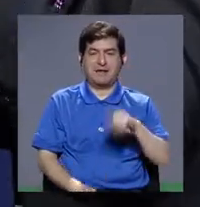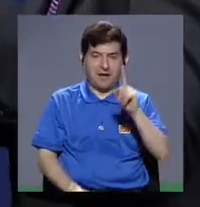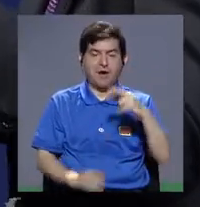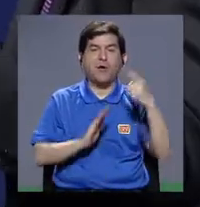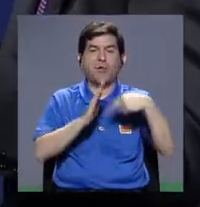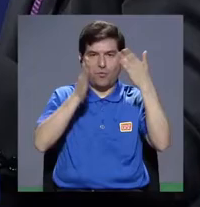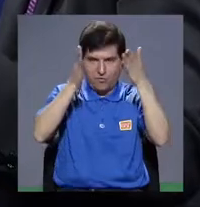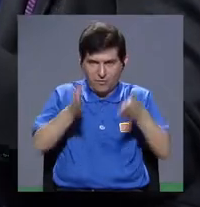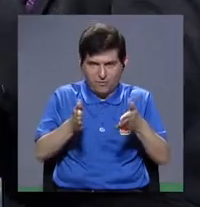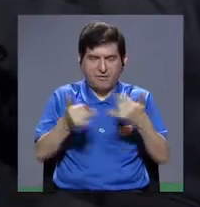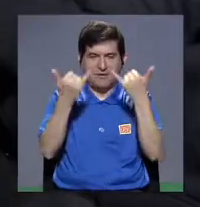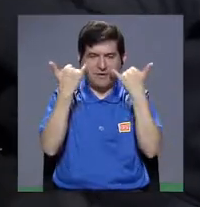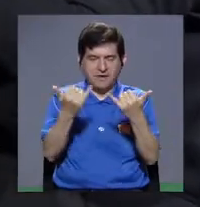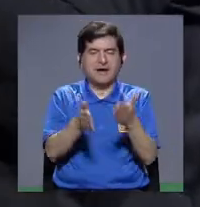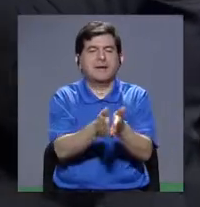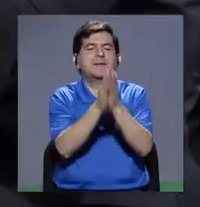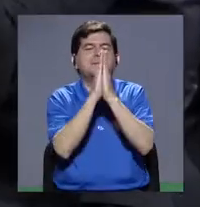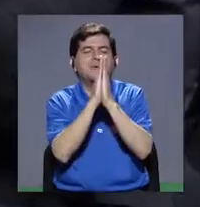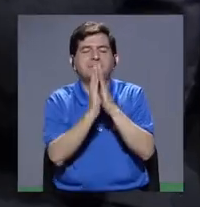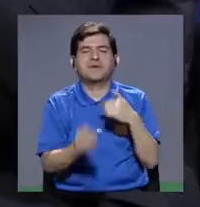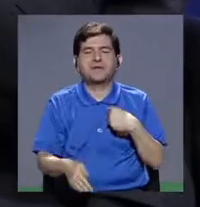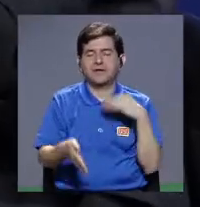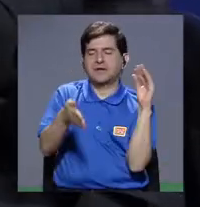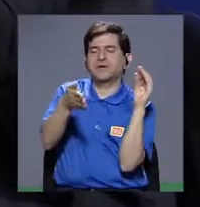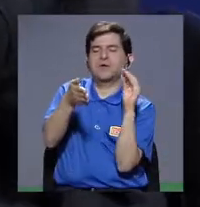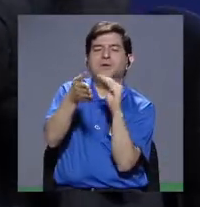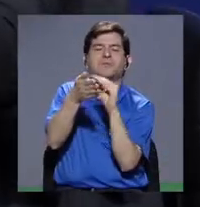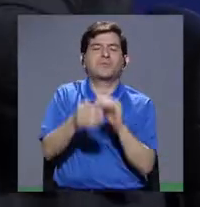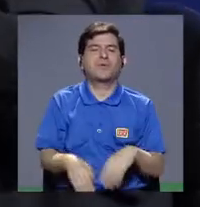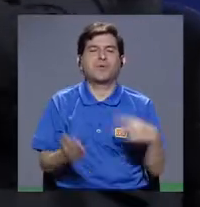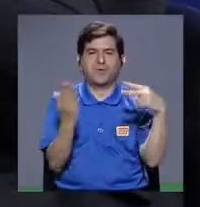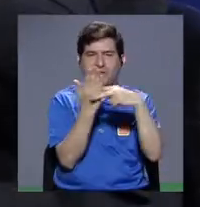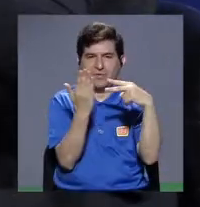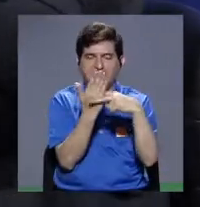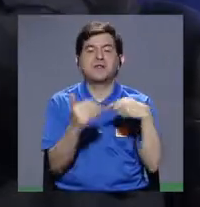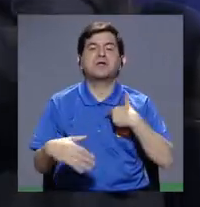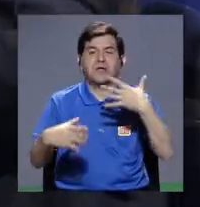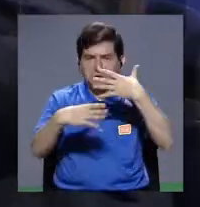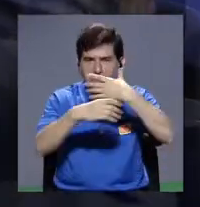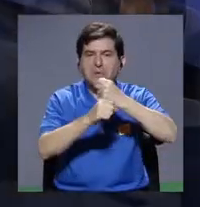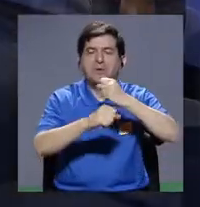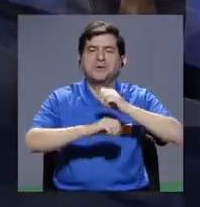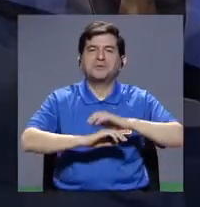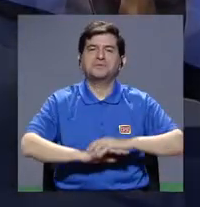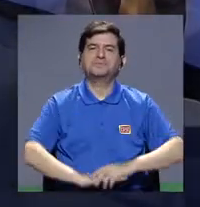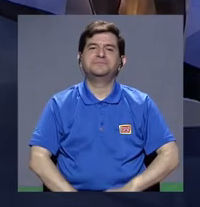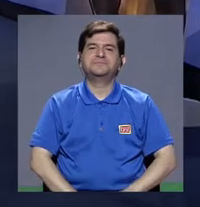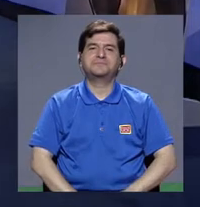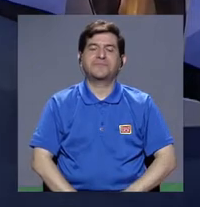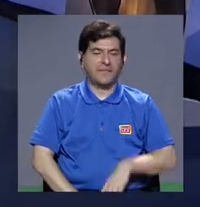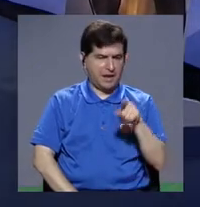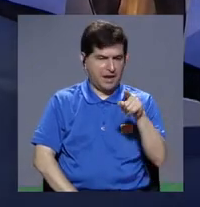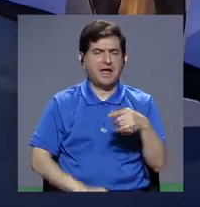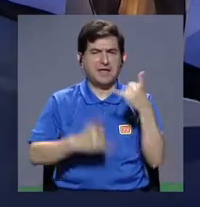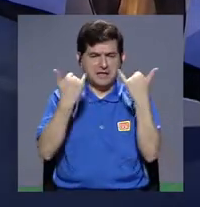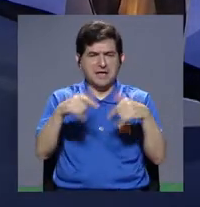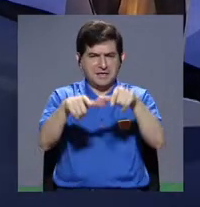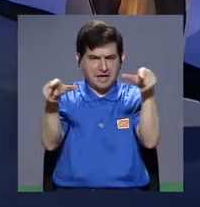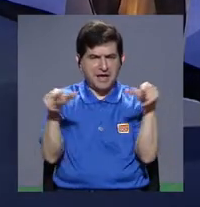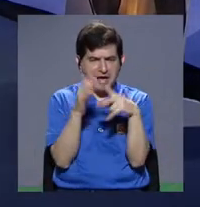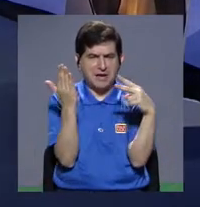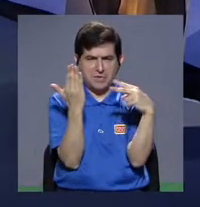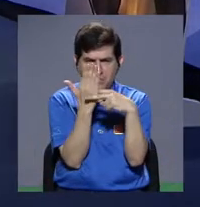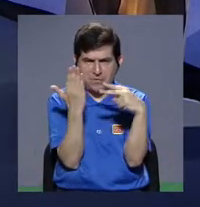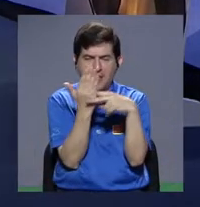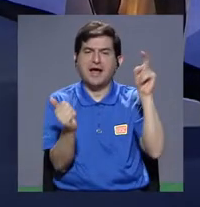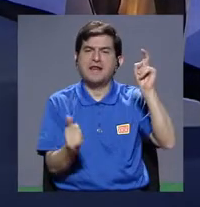y ese personaje yo lo que ella me pide que la ponga en un jardín yo la pongo en un jardín verdad y ya ella pues está en un